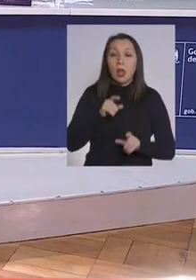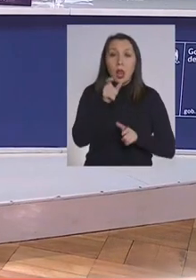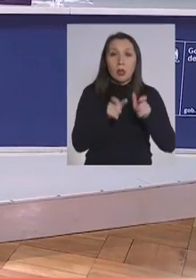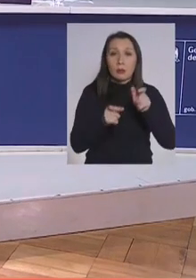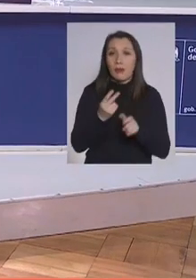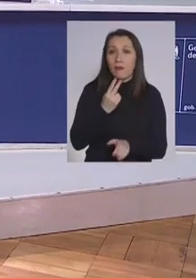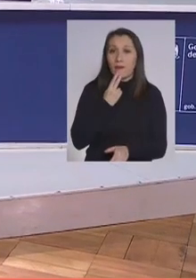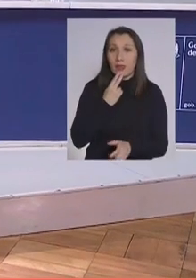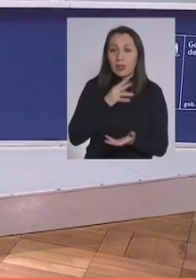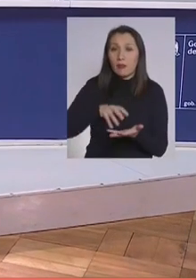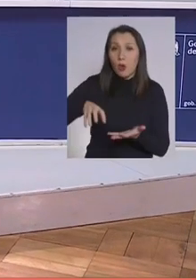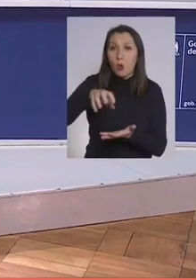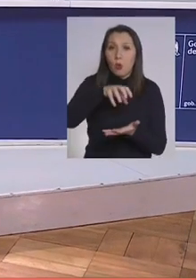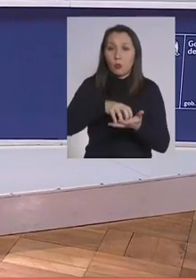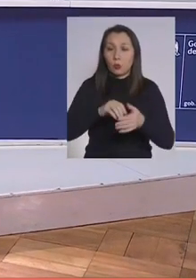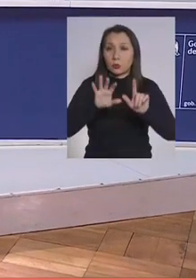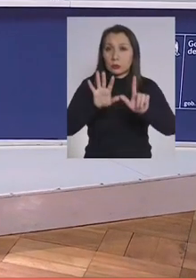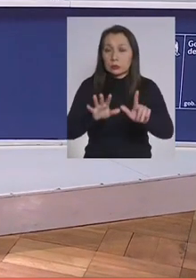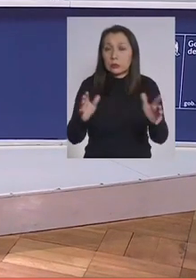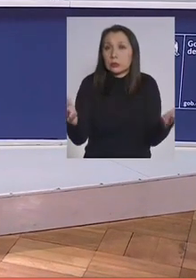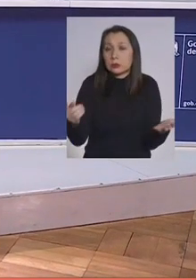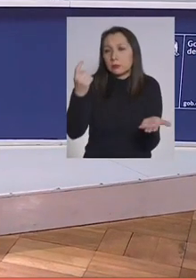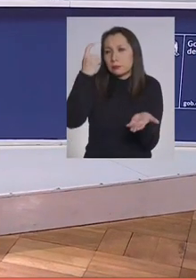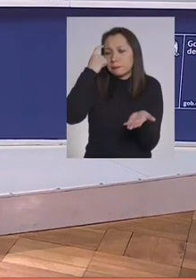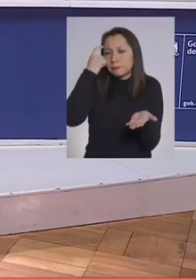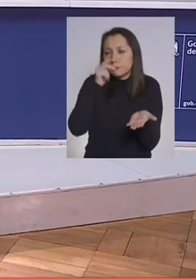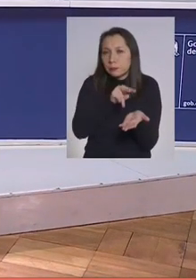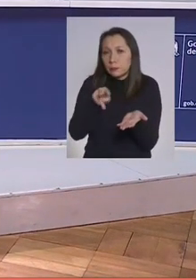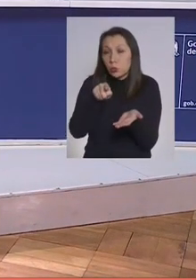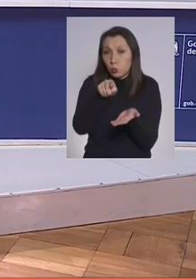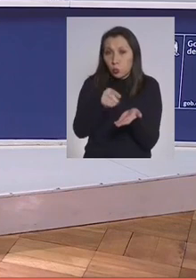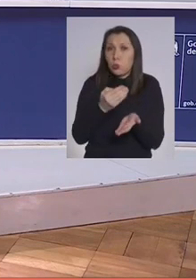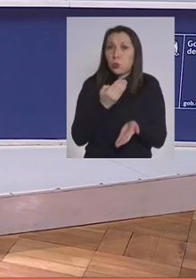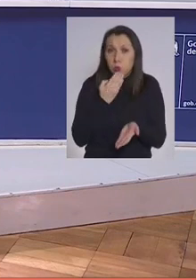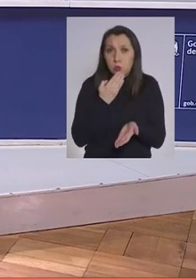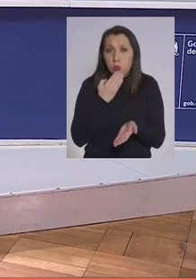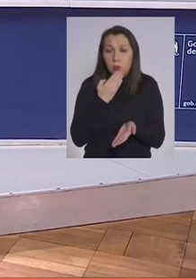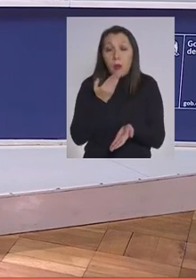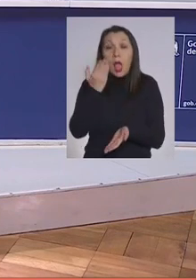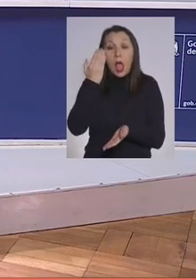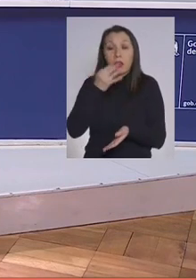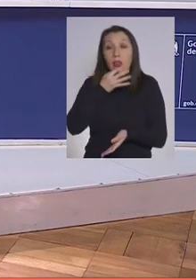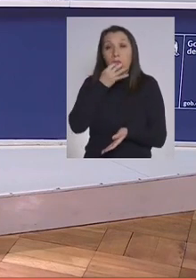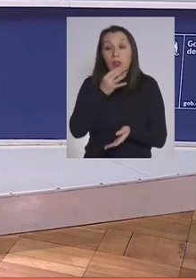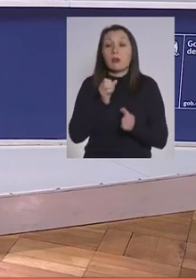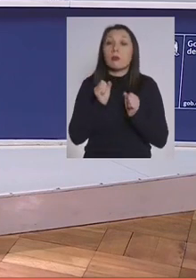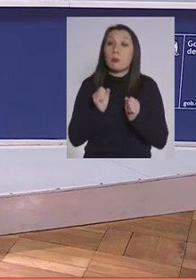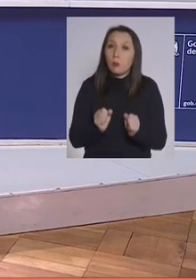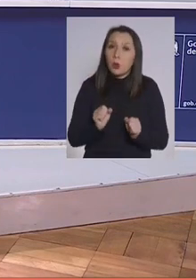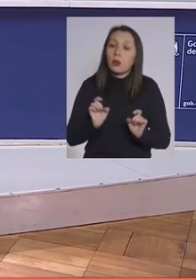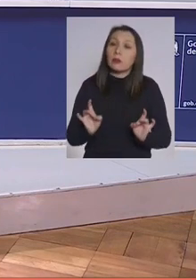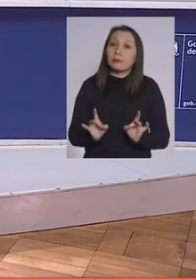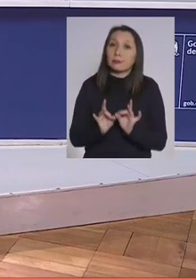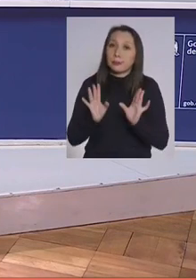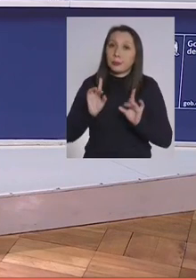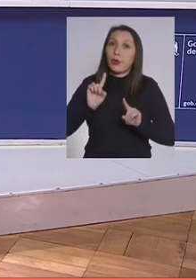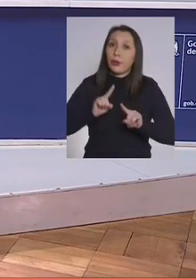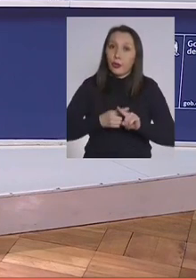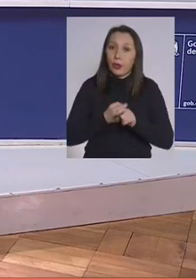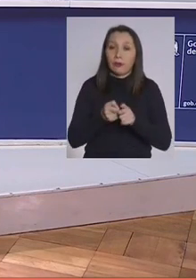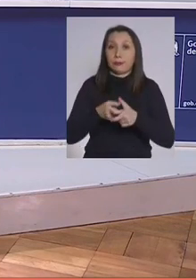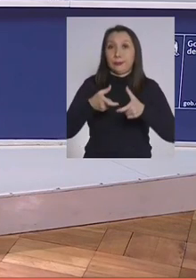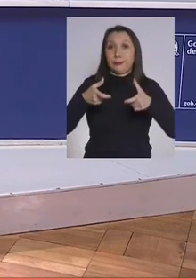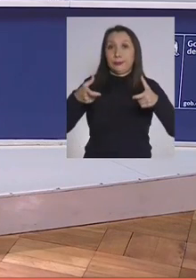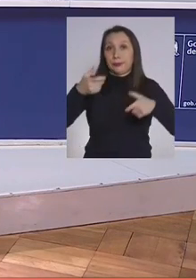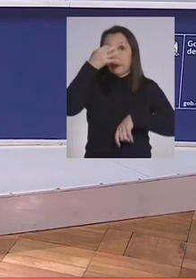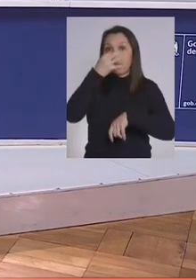habitantes de estas comunas considerando de que usted también reconoció que podrían haber rebrotes tras